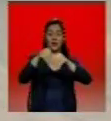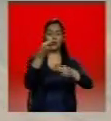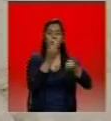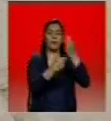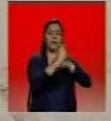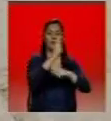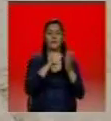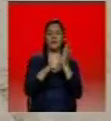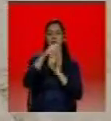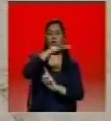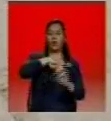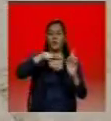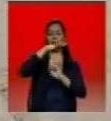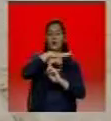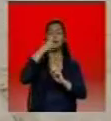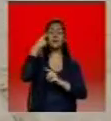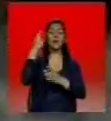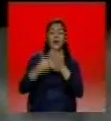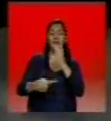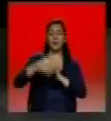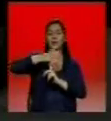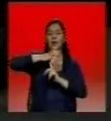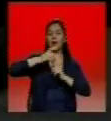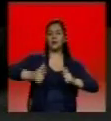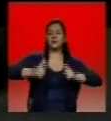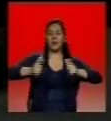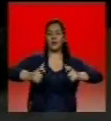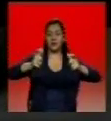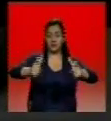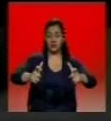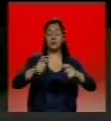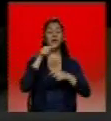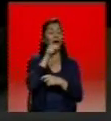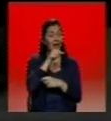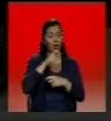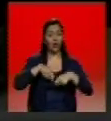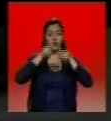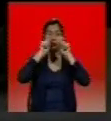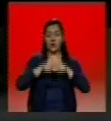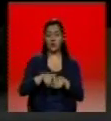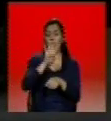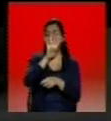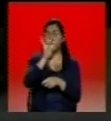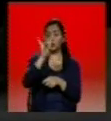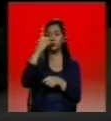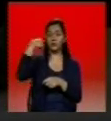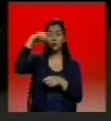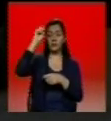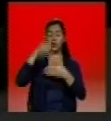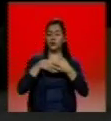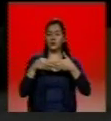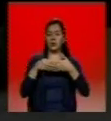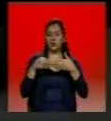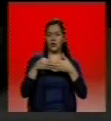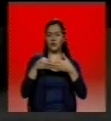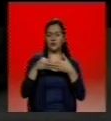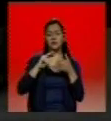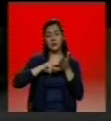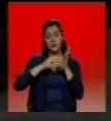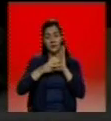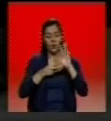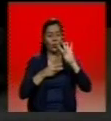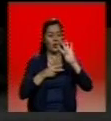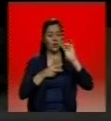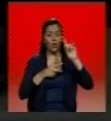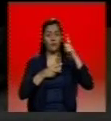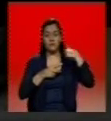Ministerio del Ambiente para ejecutar el Parque Los Samanes. El contrato se fijó en 48 millones de dólares, es decir, 41 millones de